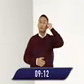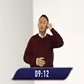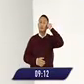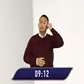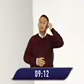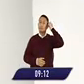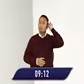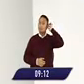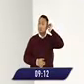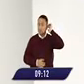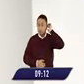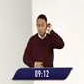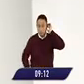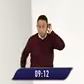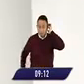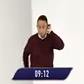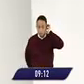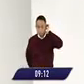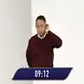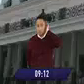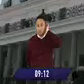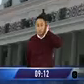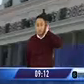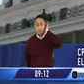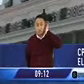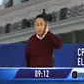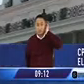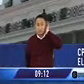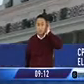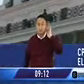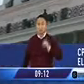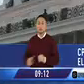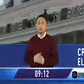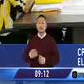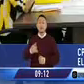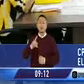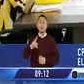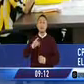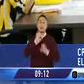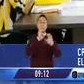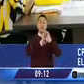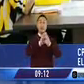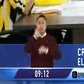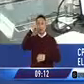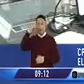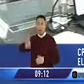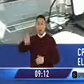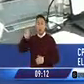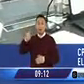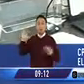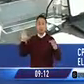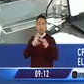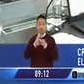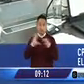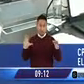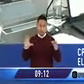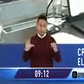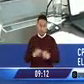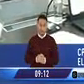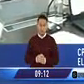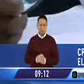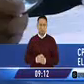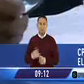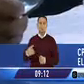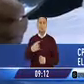La relación del Consejo de Participación Ciudadana con el Ejecutivo ha sido duramente criticada en los últimos periodos. Su